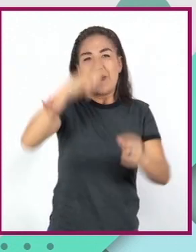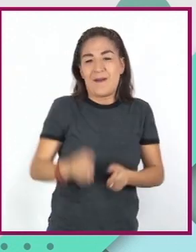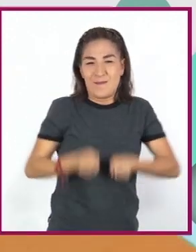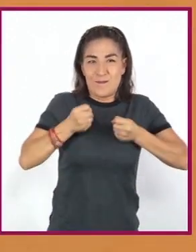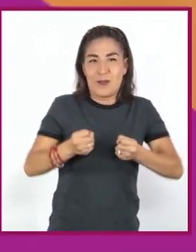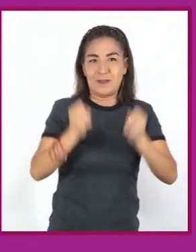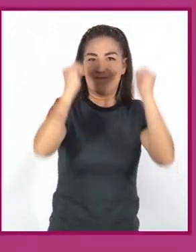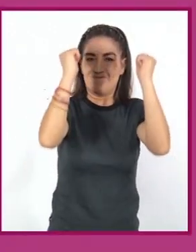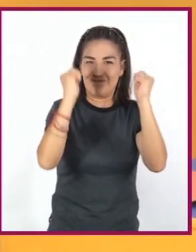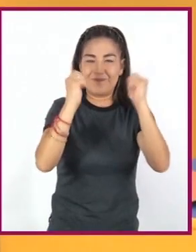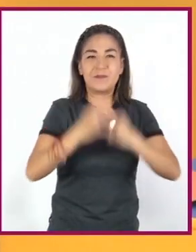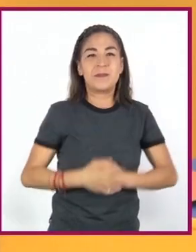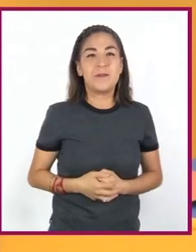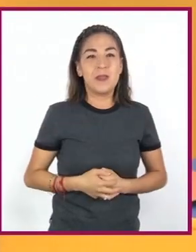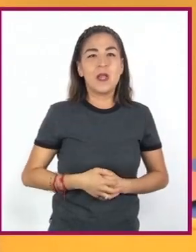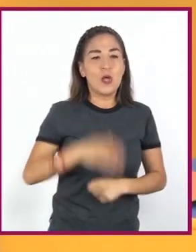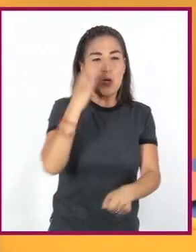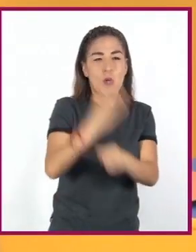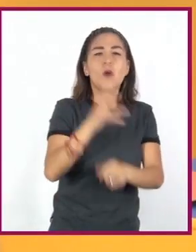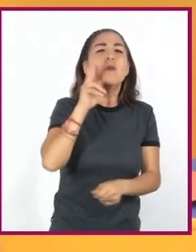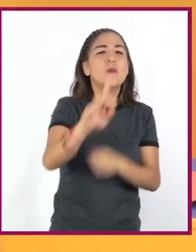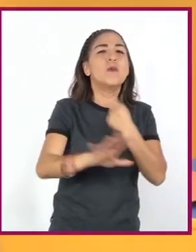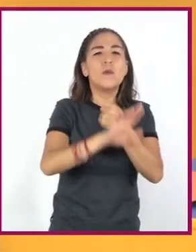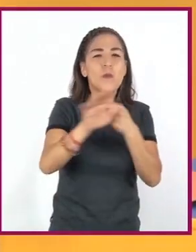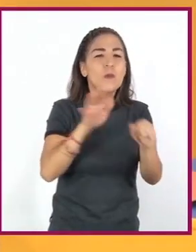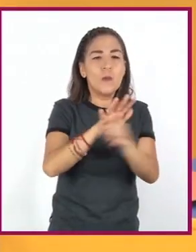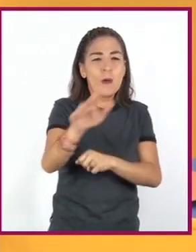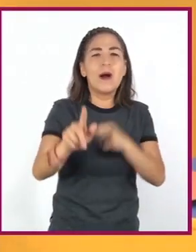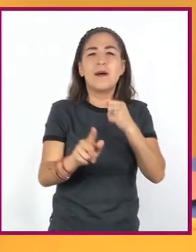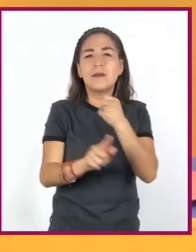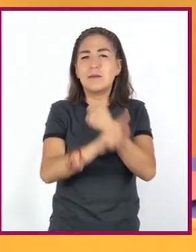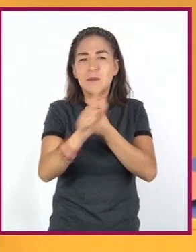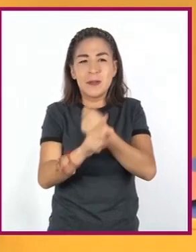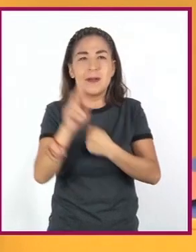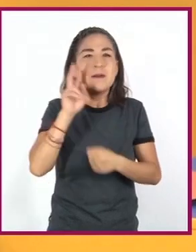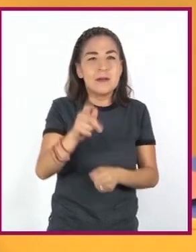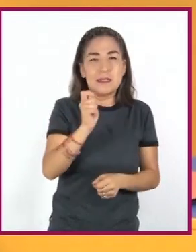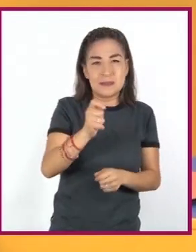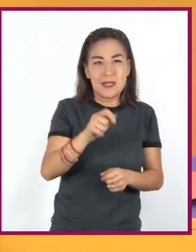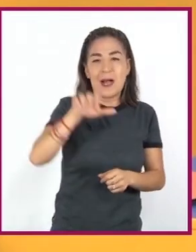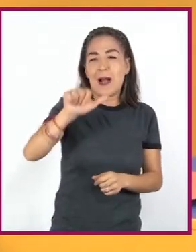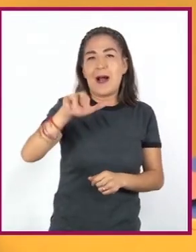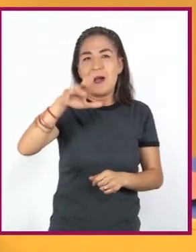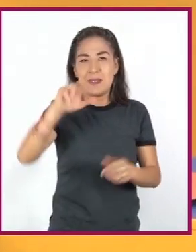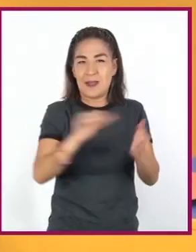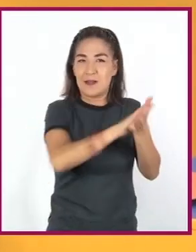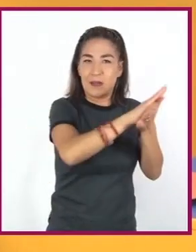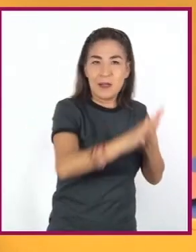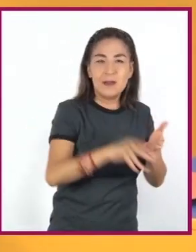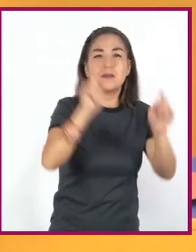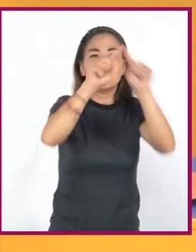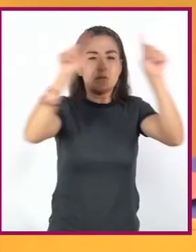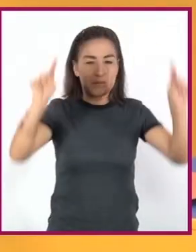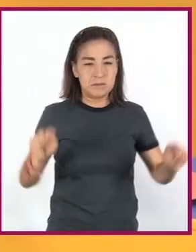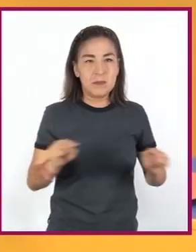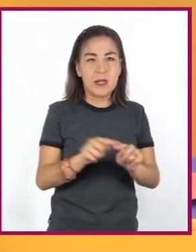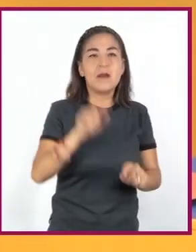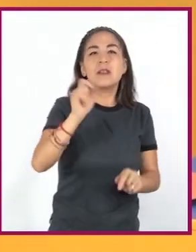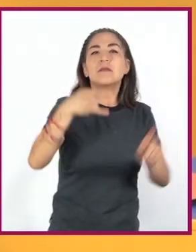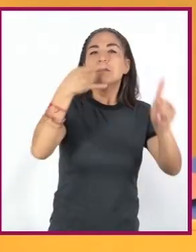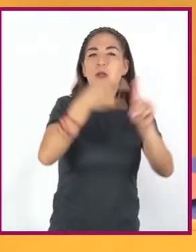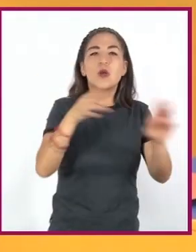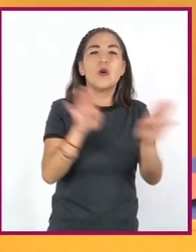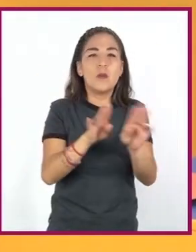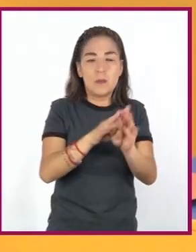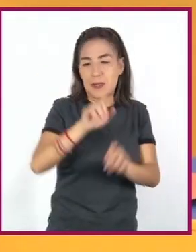En la situación anterior, hemos trabajado con el área y perímetro de un polígono regular, que es aquel cuyos